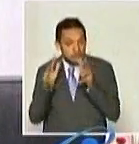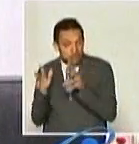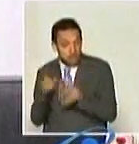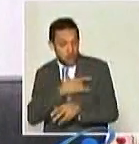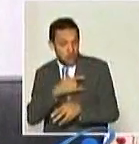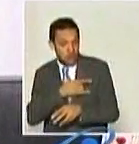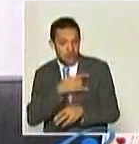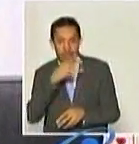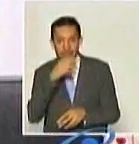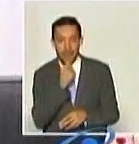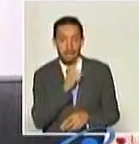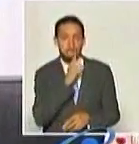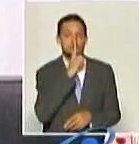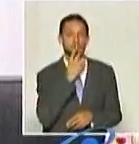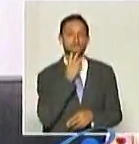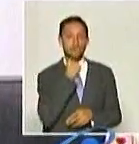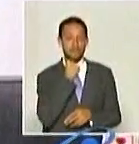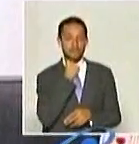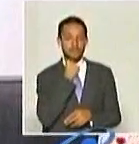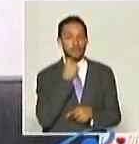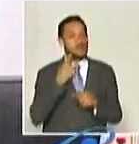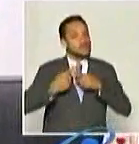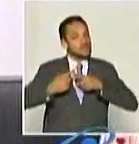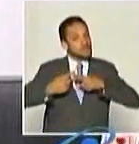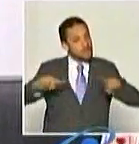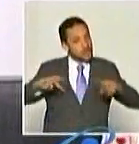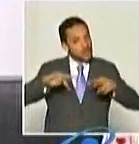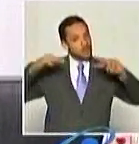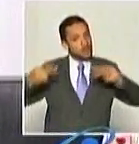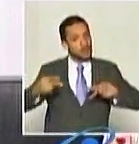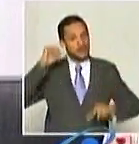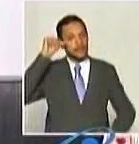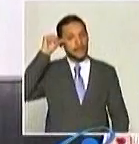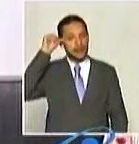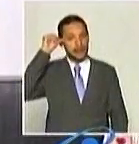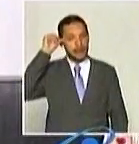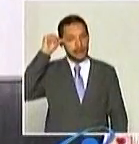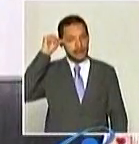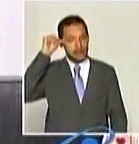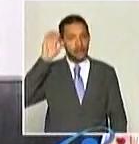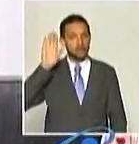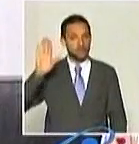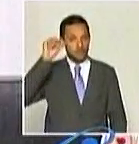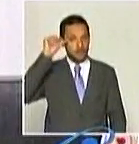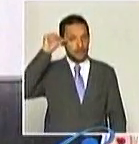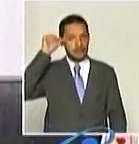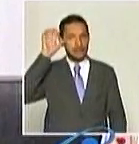esa base, pues, no, la base de las medicinas integrativas es la medicina oriental,